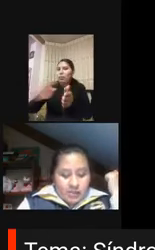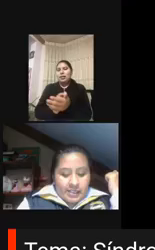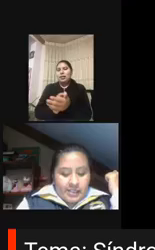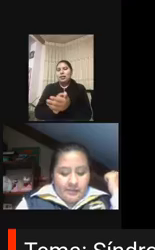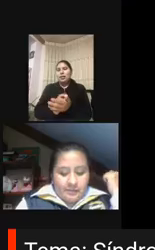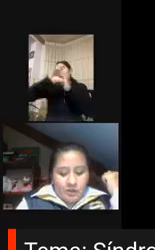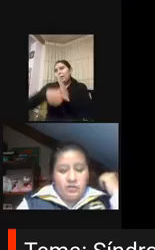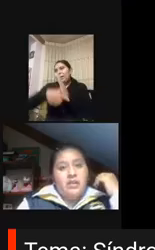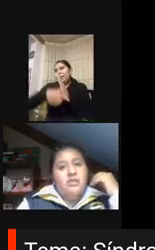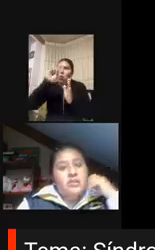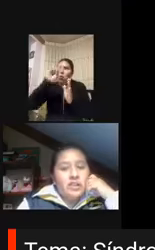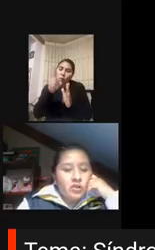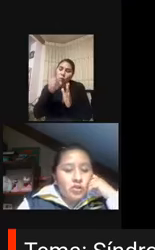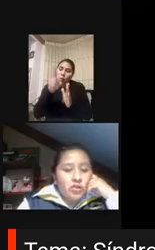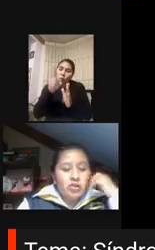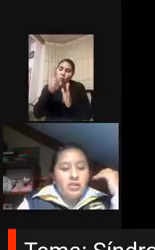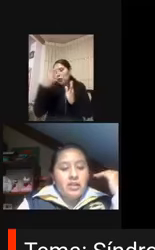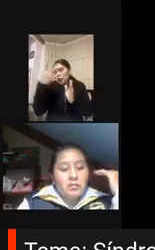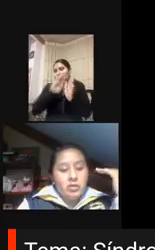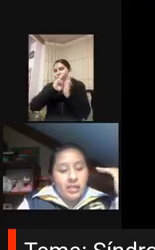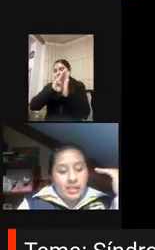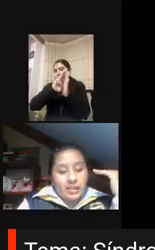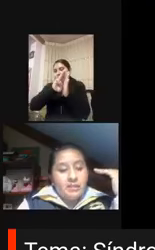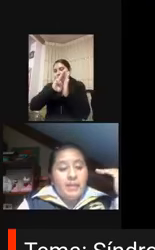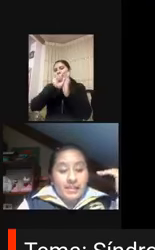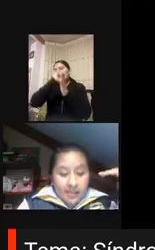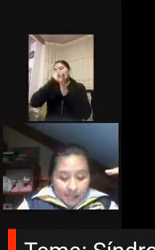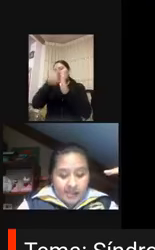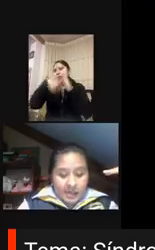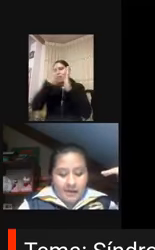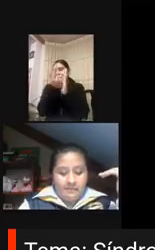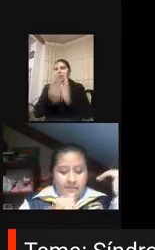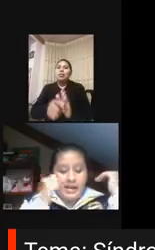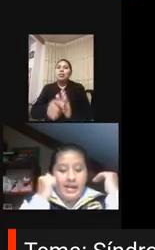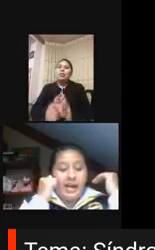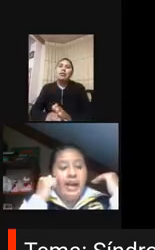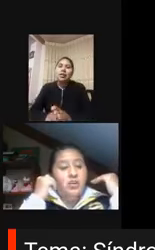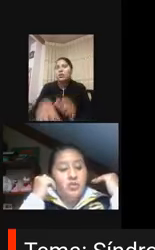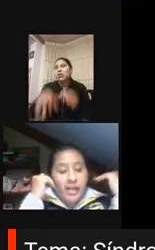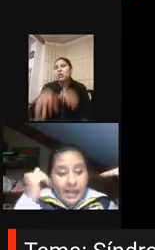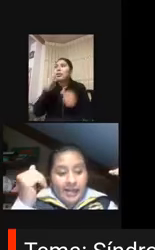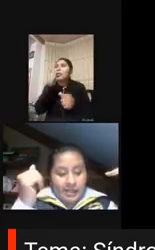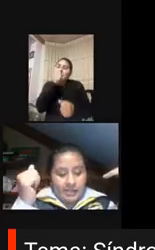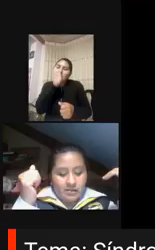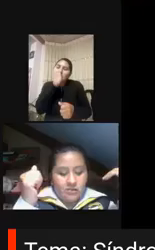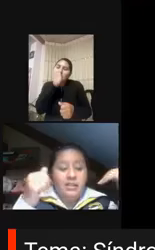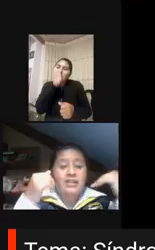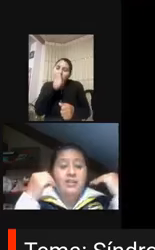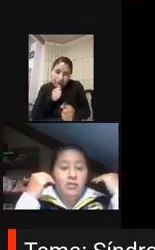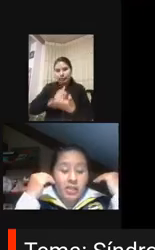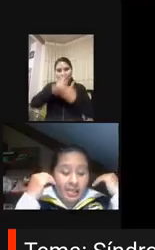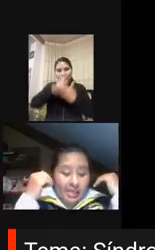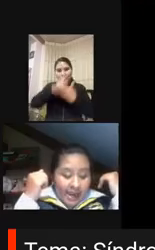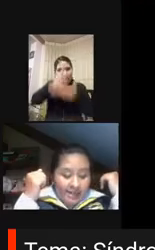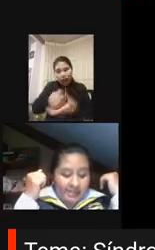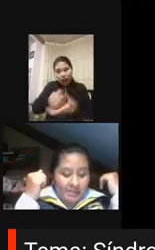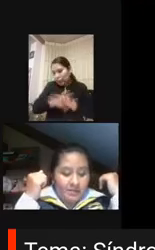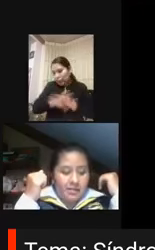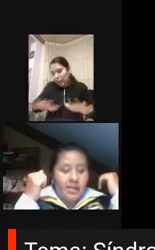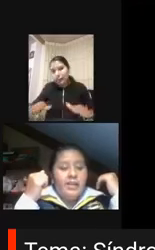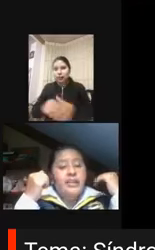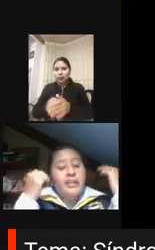las órdenes, ¿no? Entonces, nosotros tenemos que tener paciencia para ayudarle, ¿no? Y tenemos que